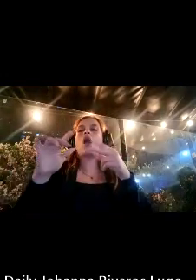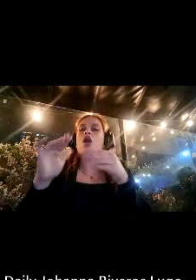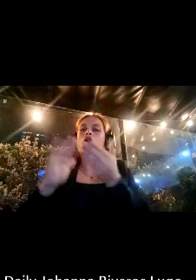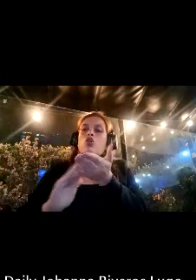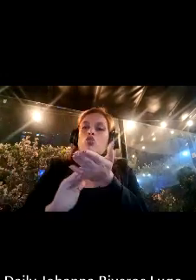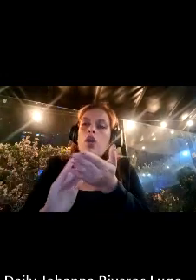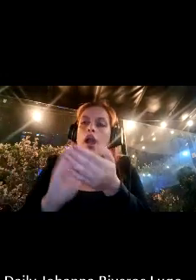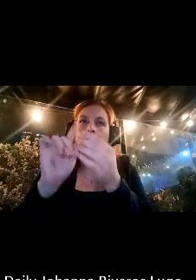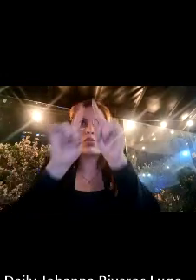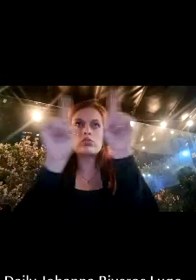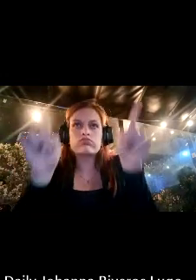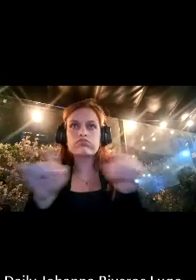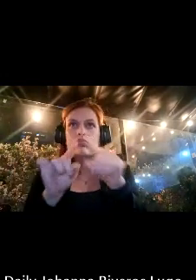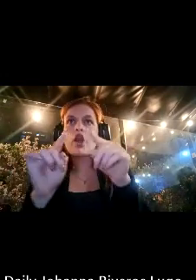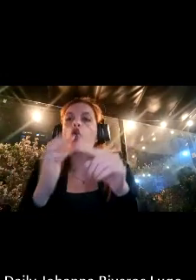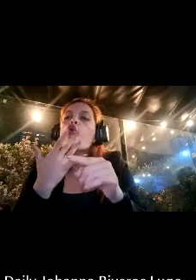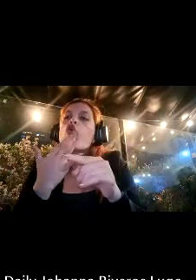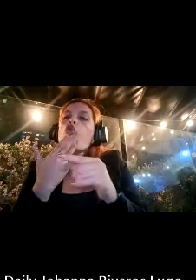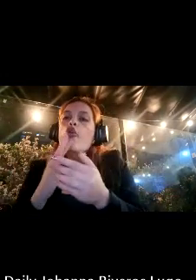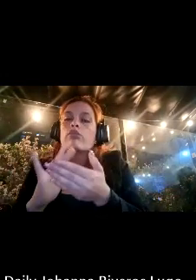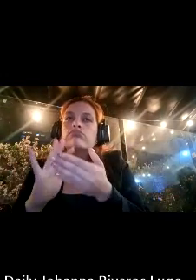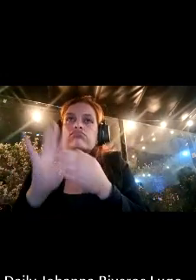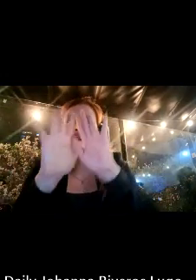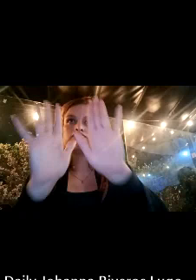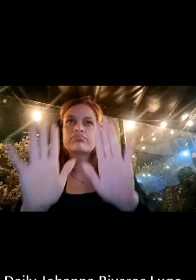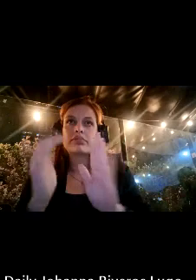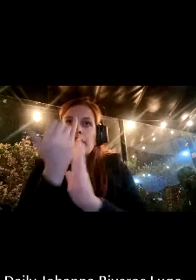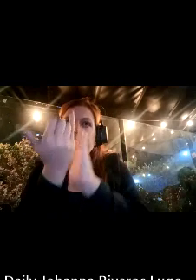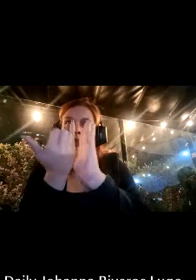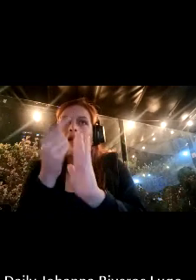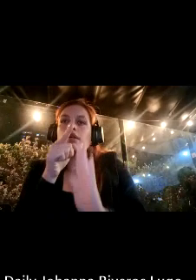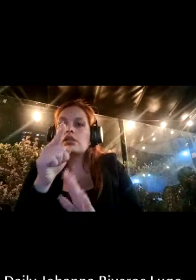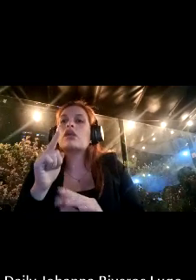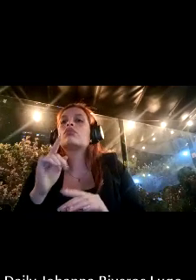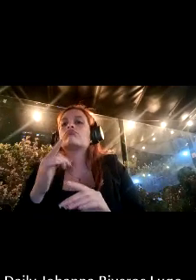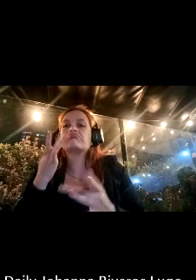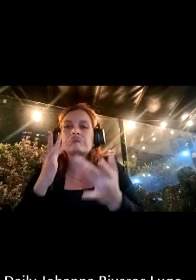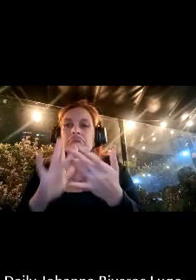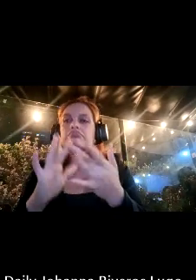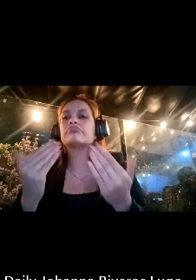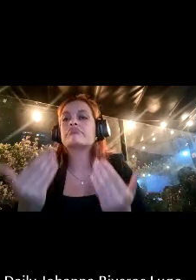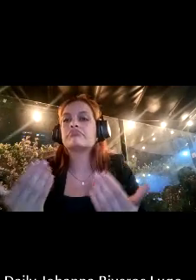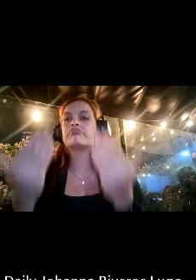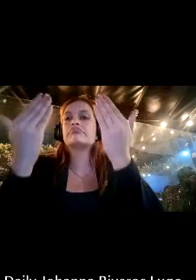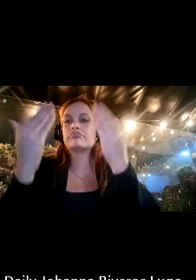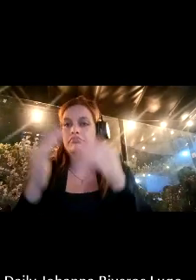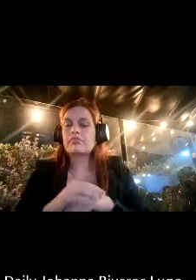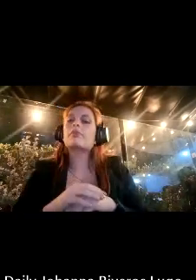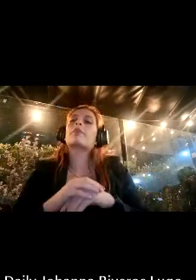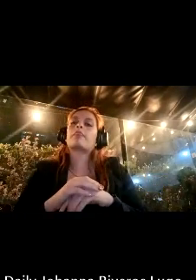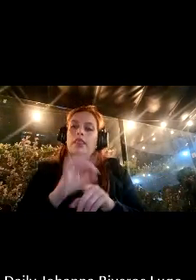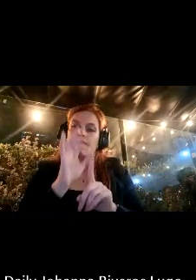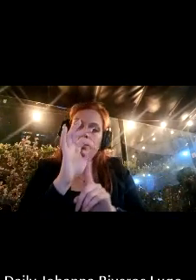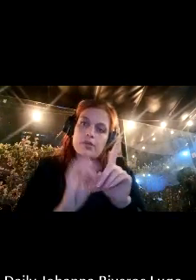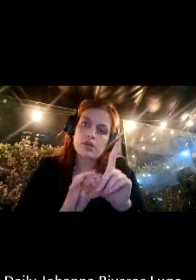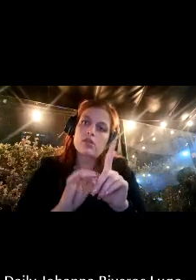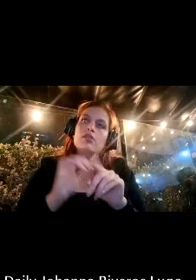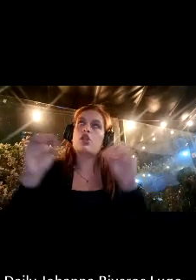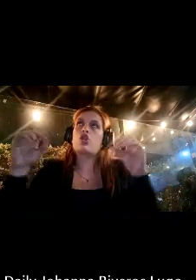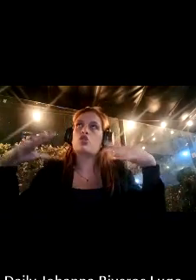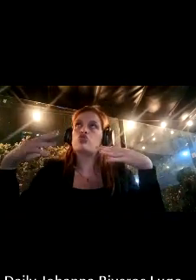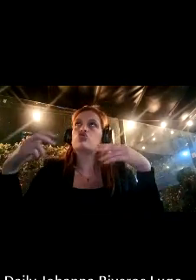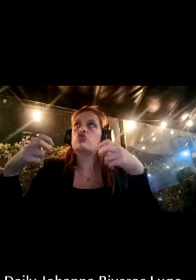esto de imágenes podemos aplicar el tema de la termodinámica y la óptica, la luz y el